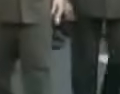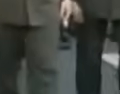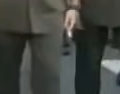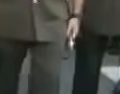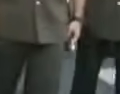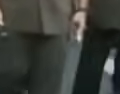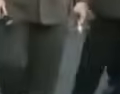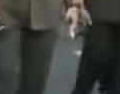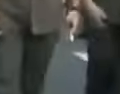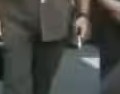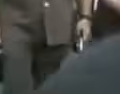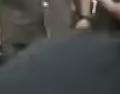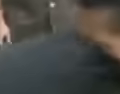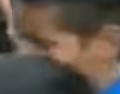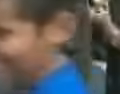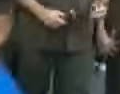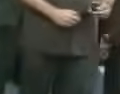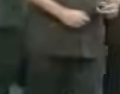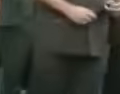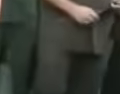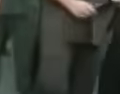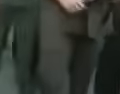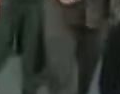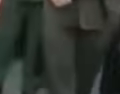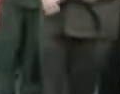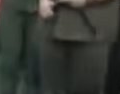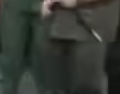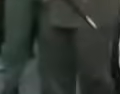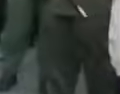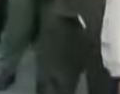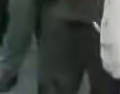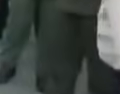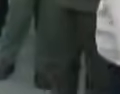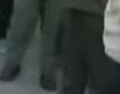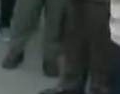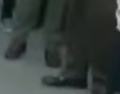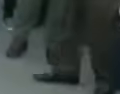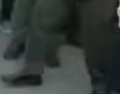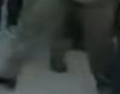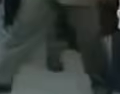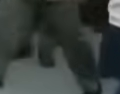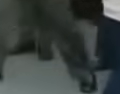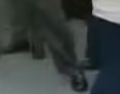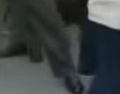acá entramos a los Cuadrantes de Paz. ¡Ajá! ¡Adelante!